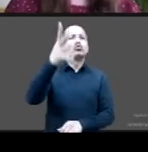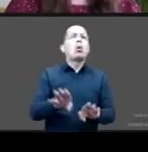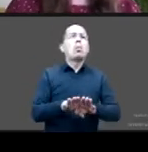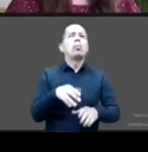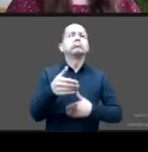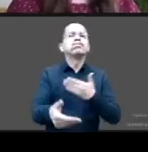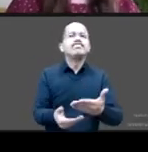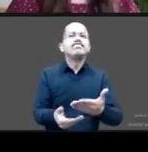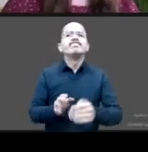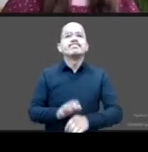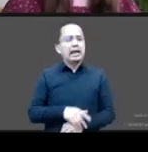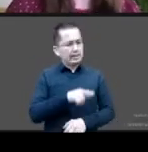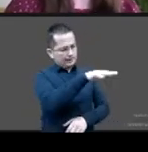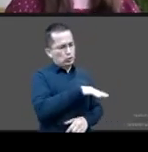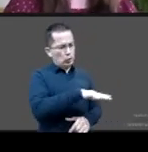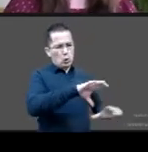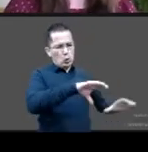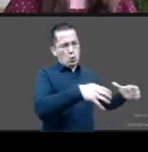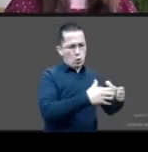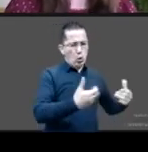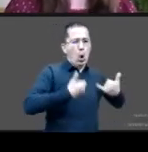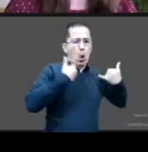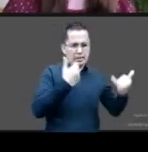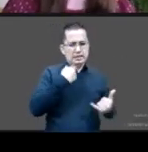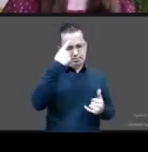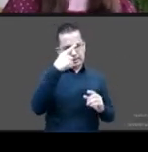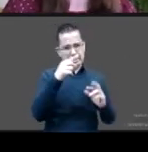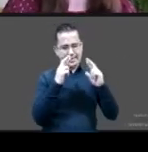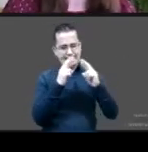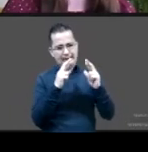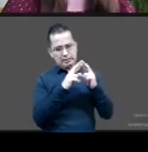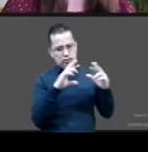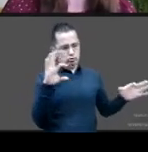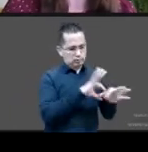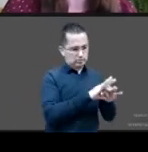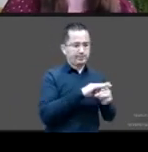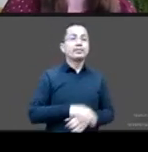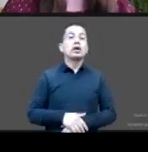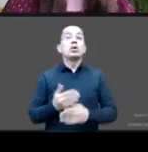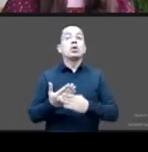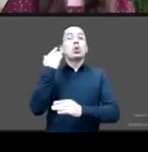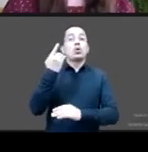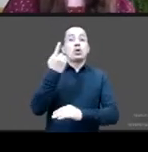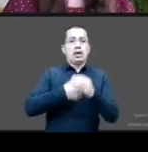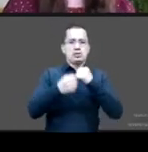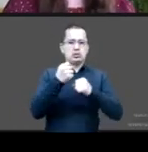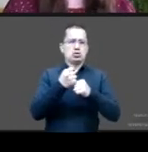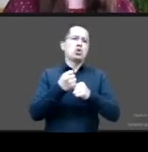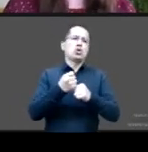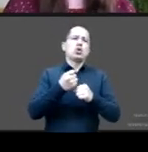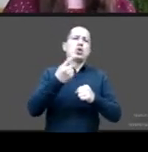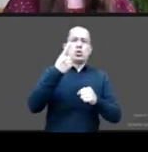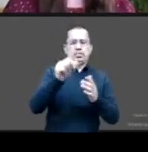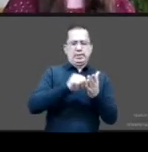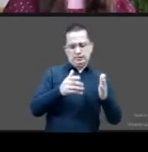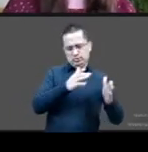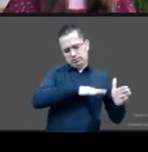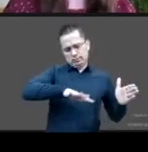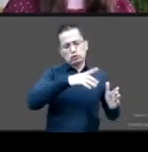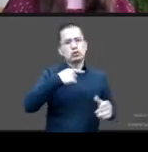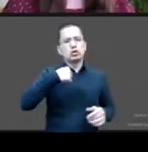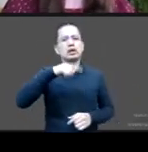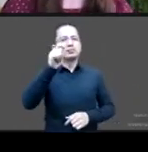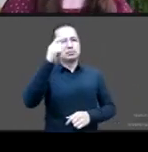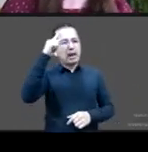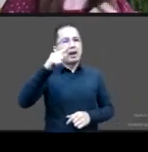juvenil vocacional el año pasado tuvimos un evento que se llama Mega Misión Ciudad de México en donde se trabaja en diferentes